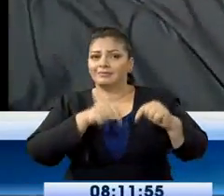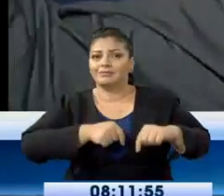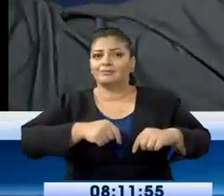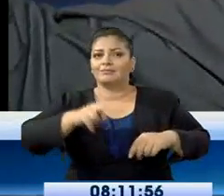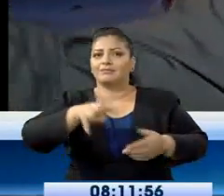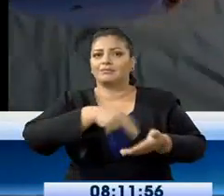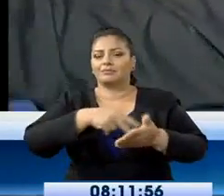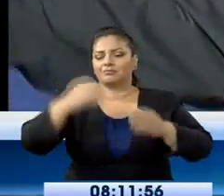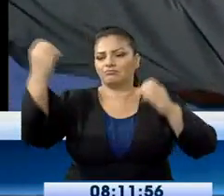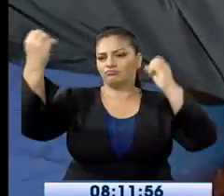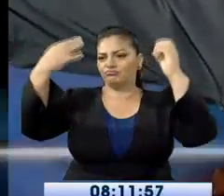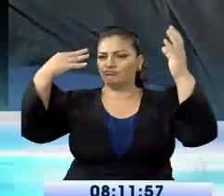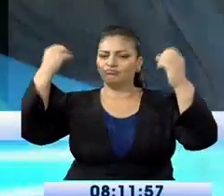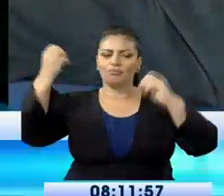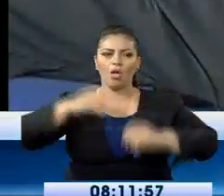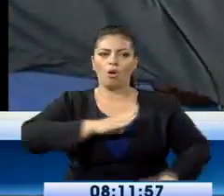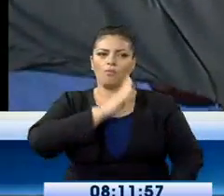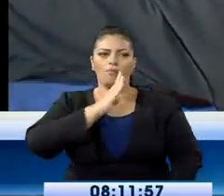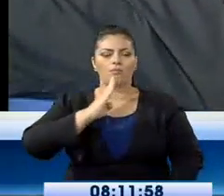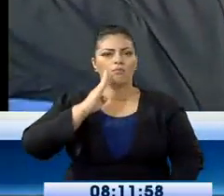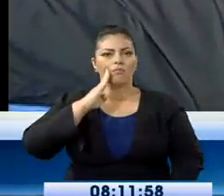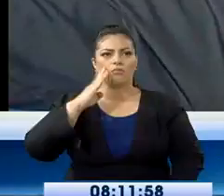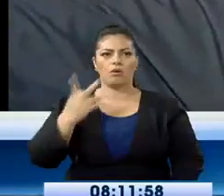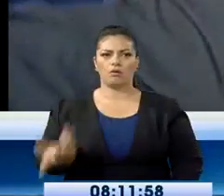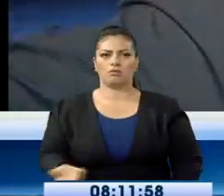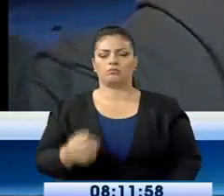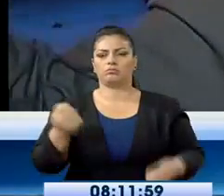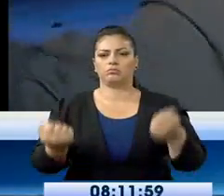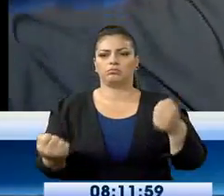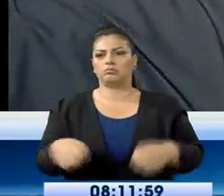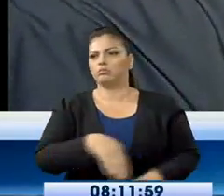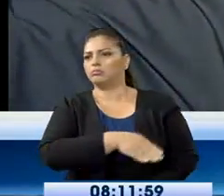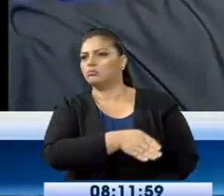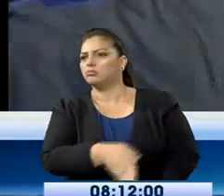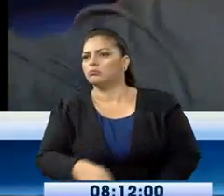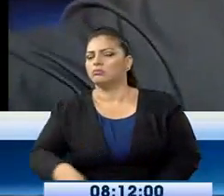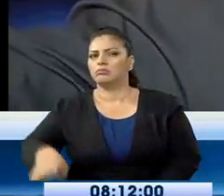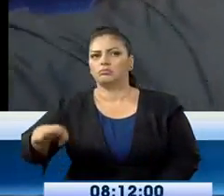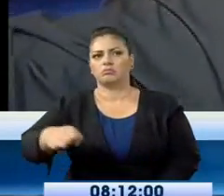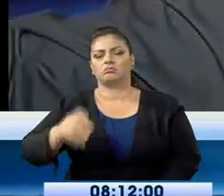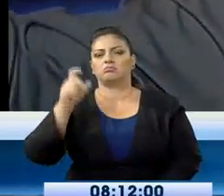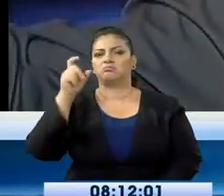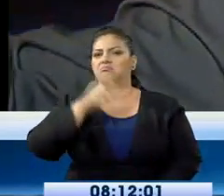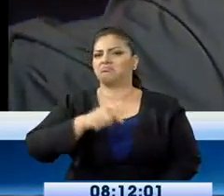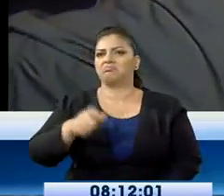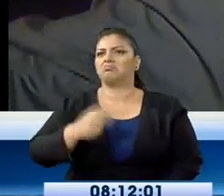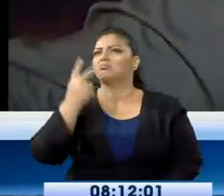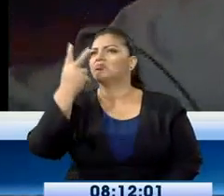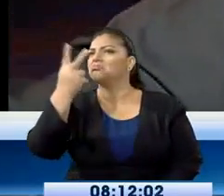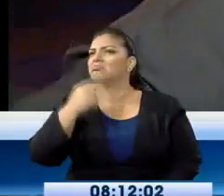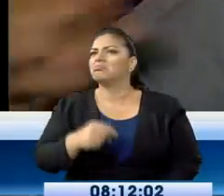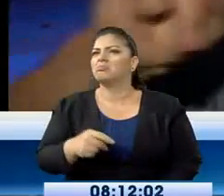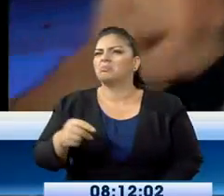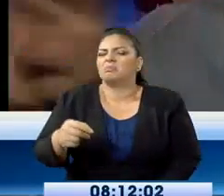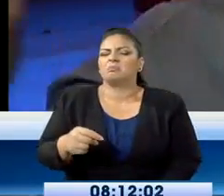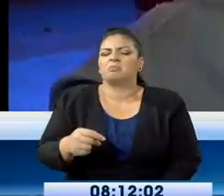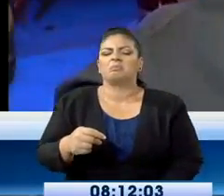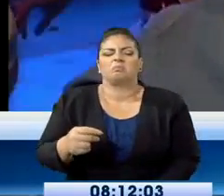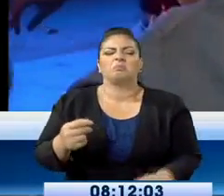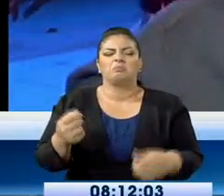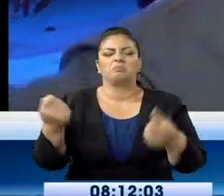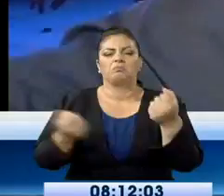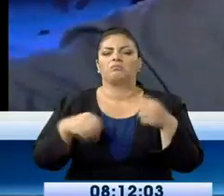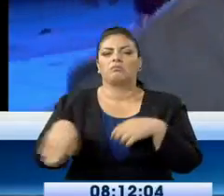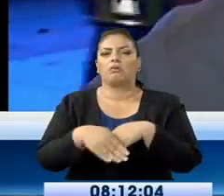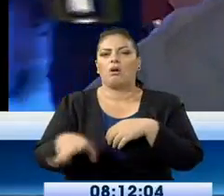salir a Guayacá, es la única por acá, pues, por Peicaza. Pero nadie respeta, eso es casi toda la semana, a veces 2 veces en la